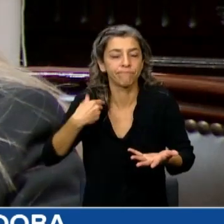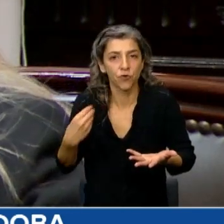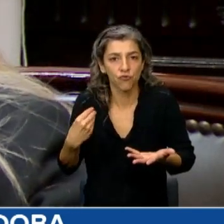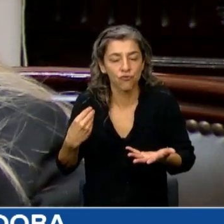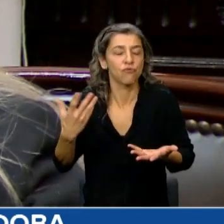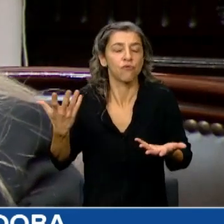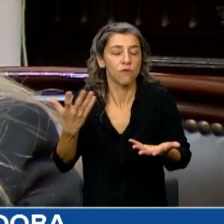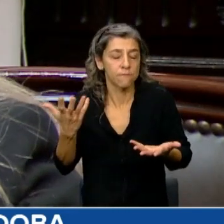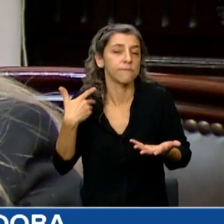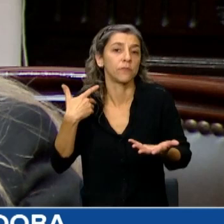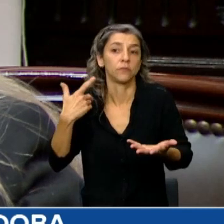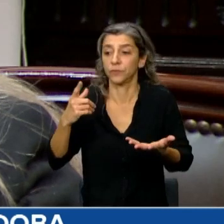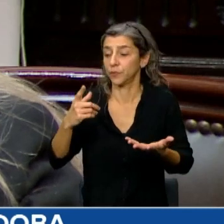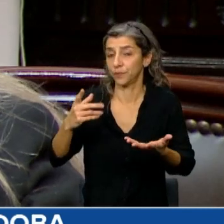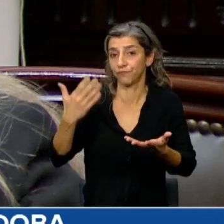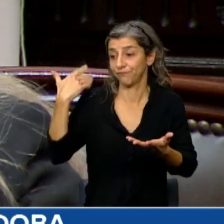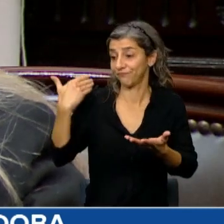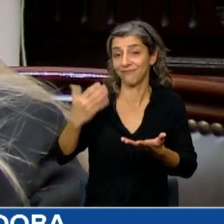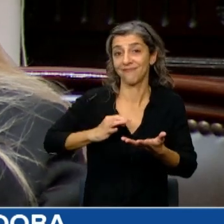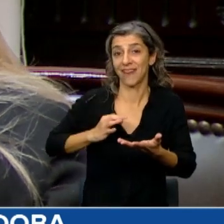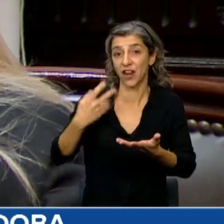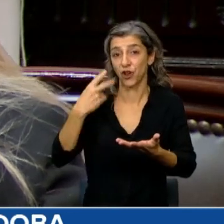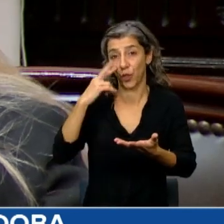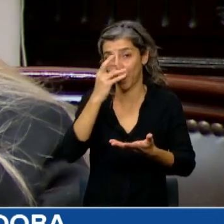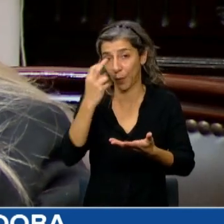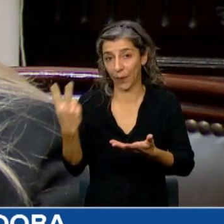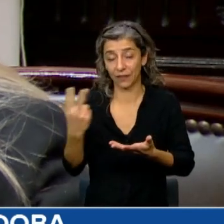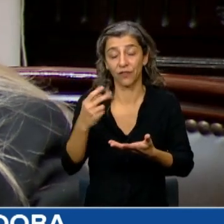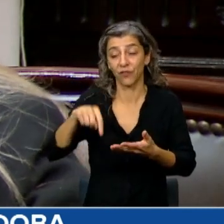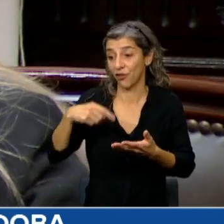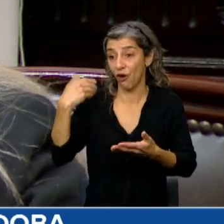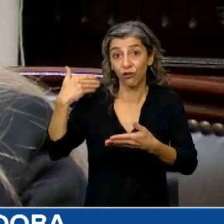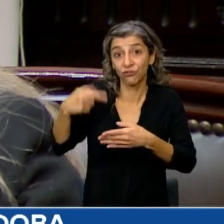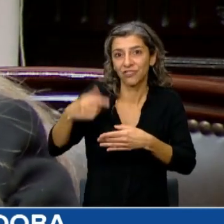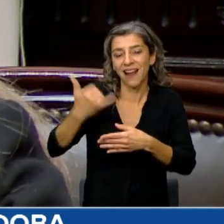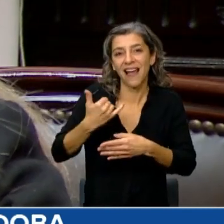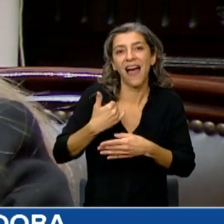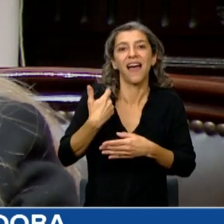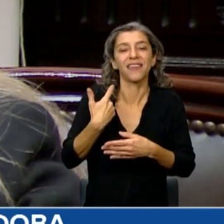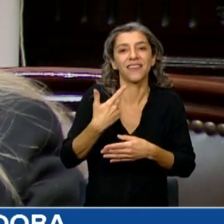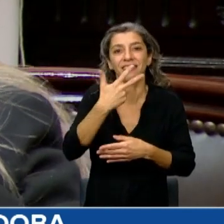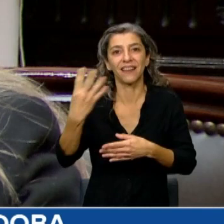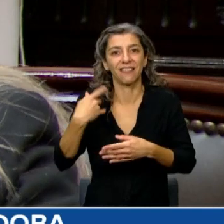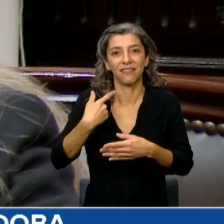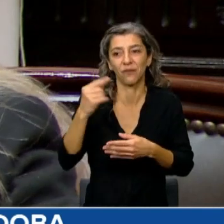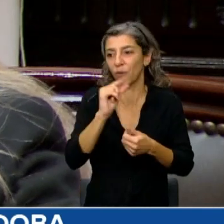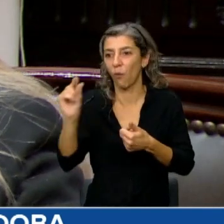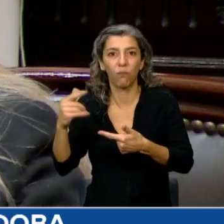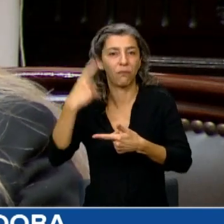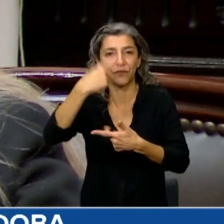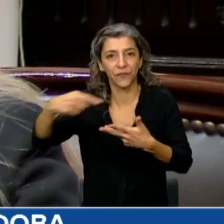2022 existen 34 tipos de créditos de 14 provincias o municipios que están